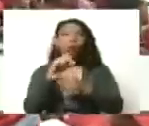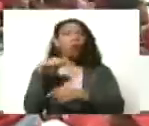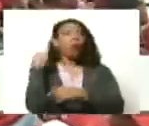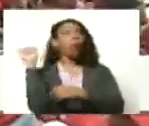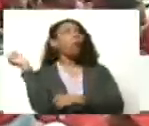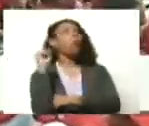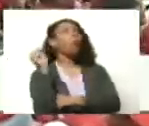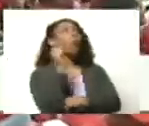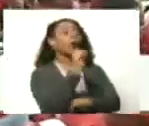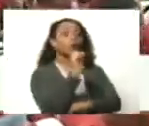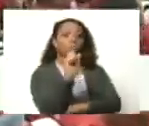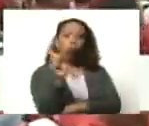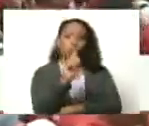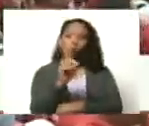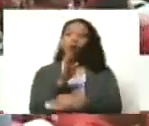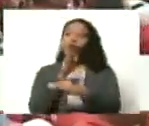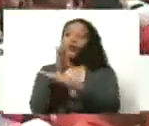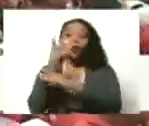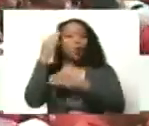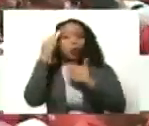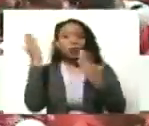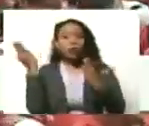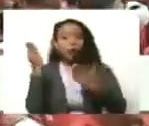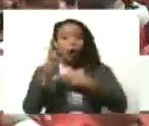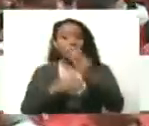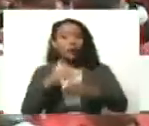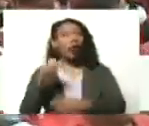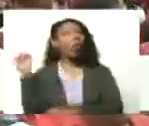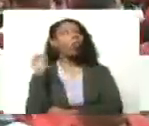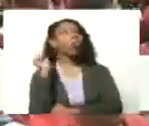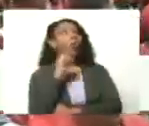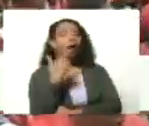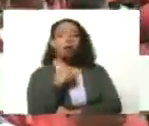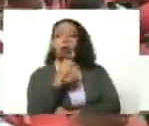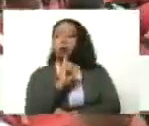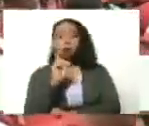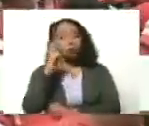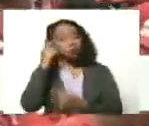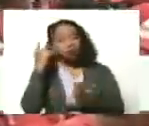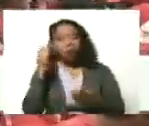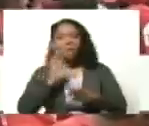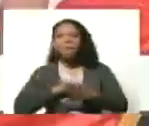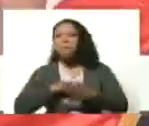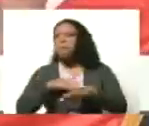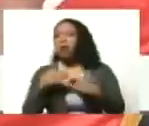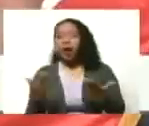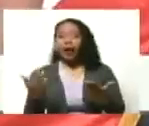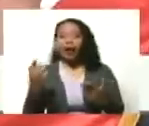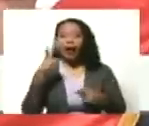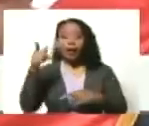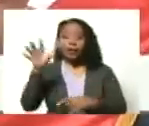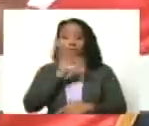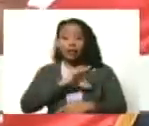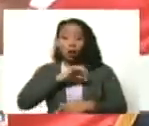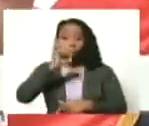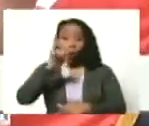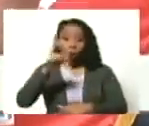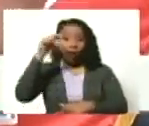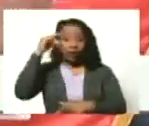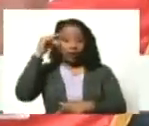locos. Nosotros no sabemos hacernos los locos. ¿Por qué? Porque ese señor que hoy